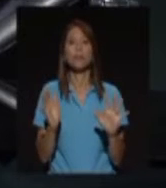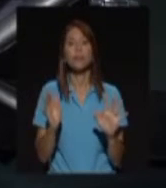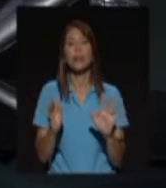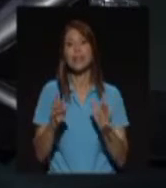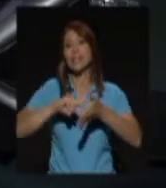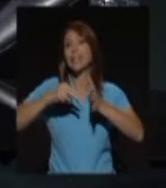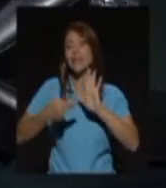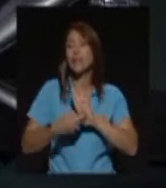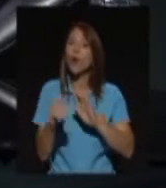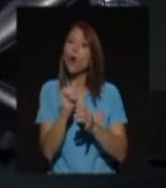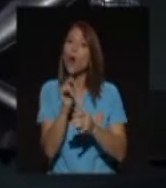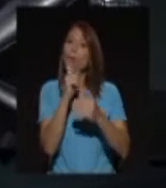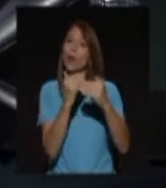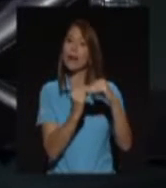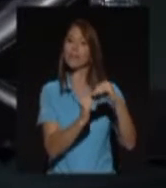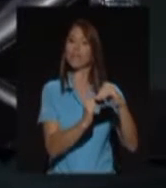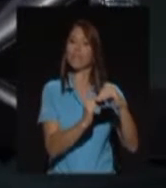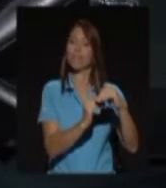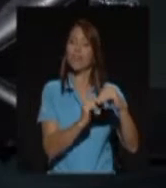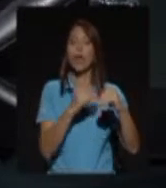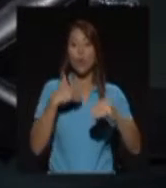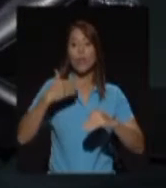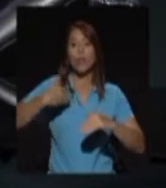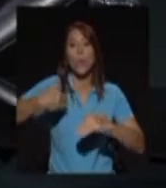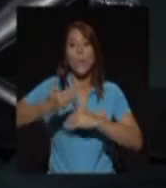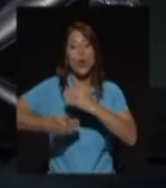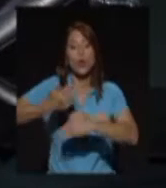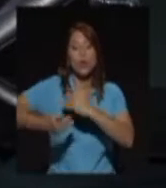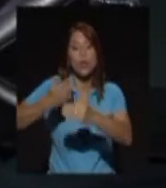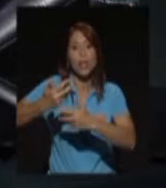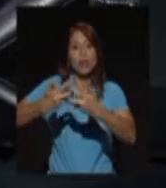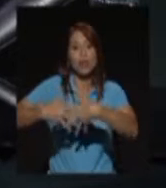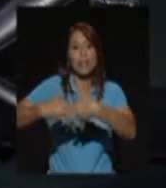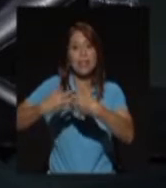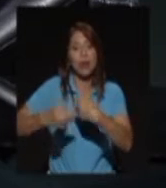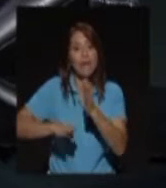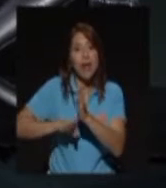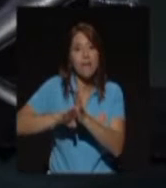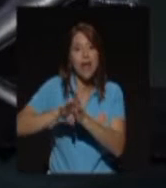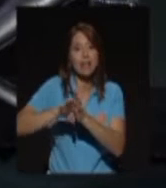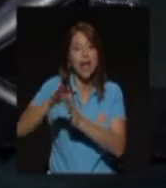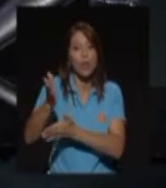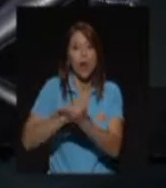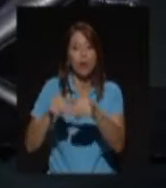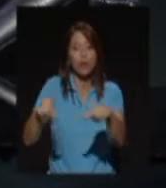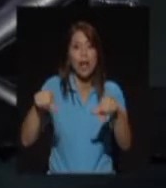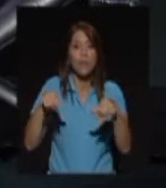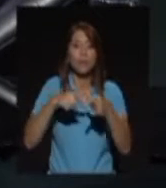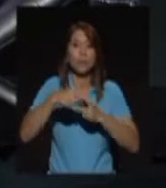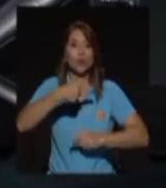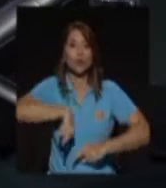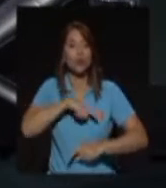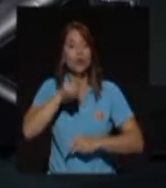representó una camisa de fuerza una vez que el proceso de industrialización había avanzado en algunos campos, ¿verdad? Y entonces tuvimos que entrar en un